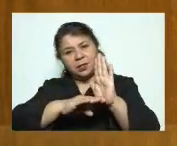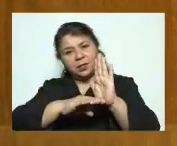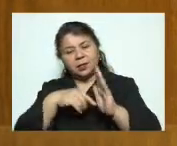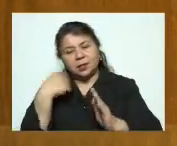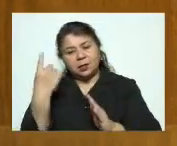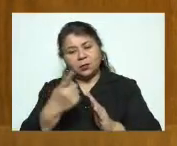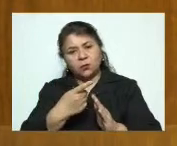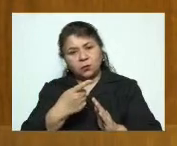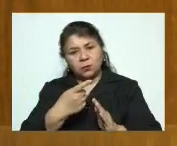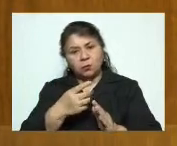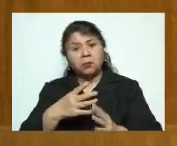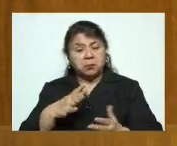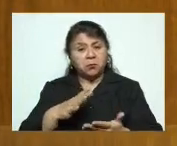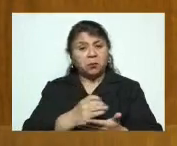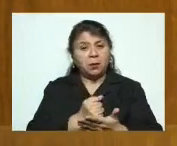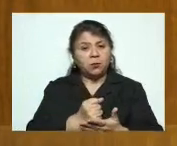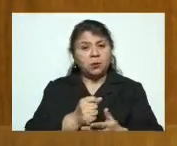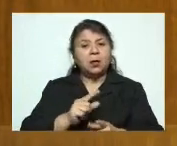hasta el día de la fecha,